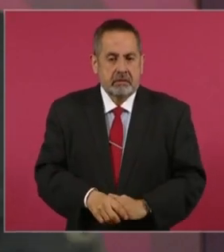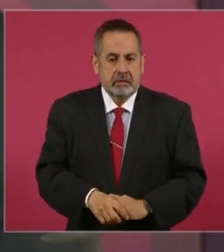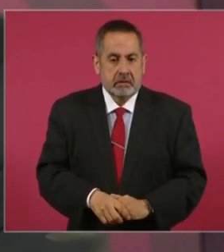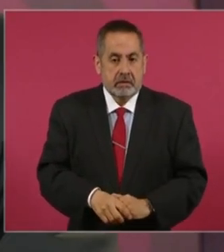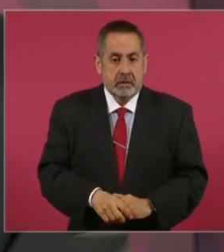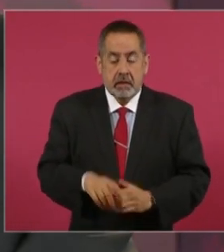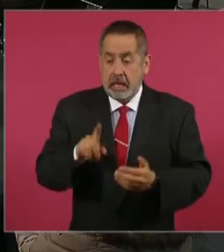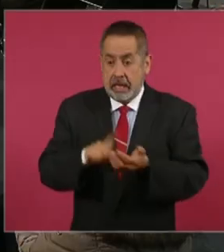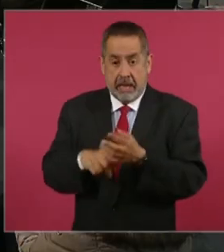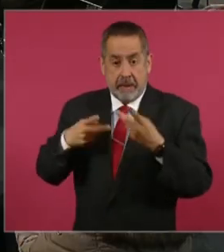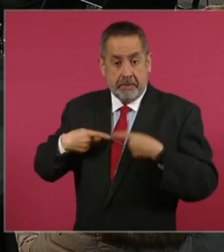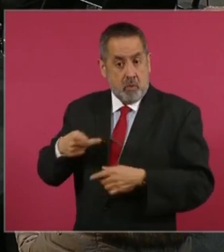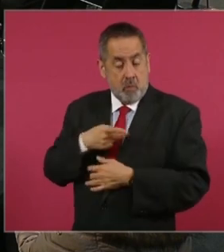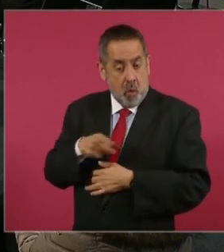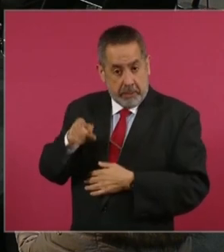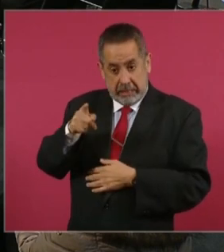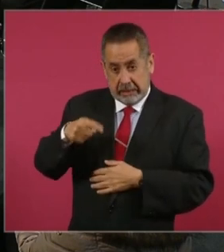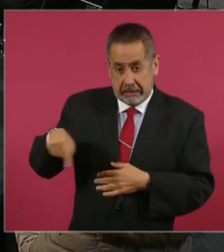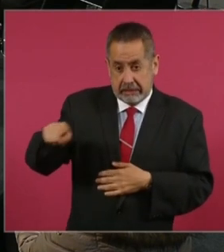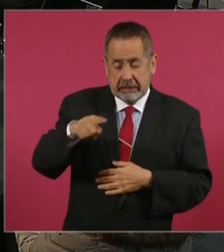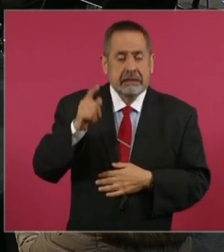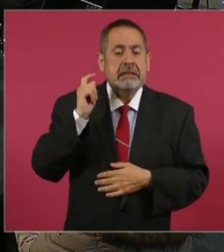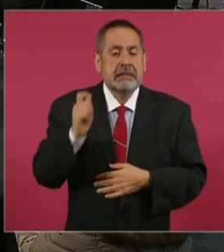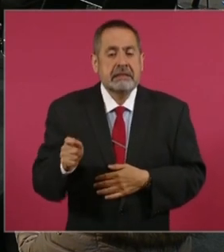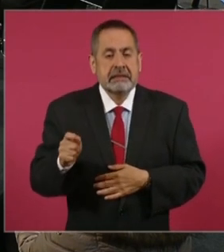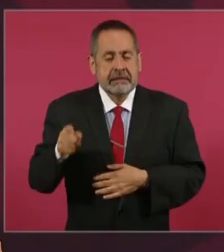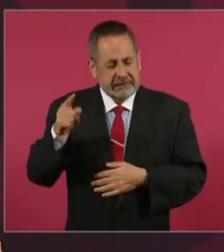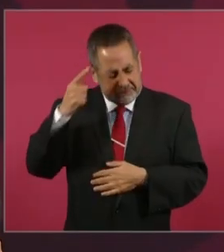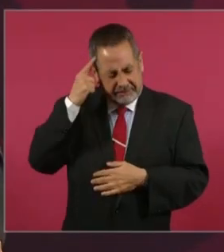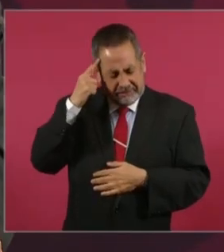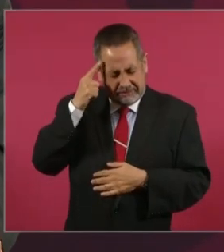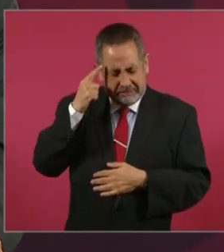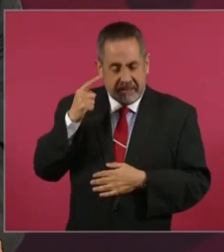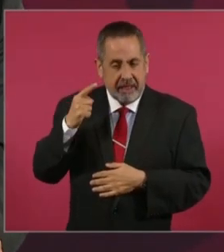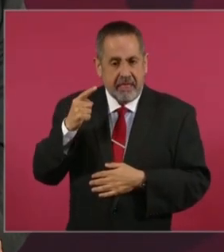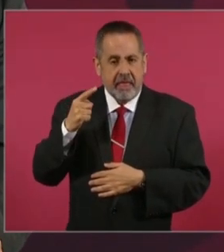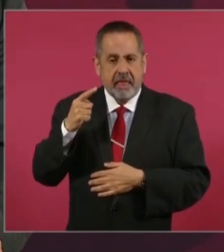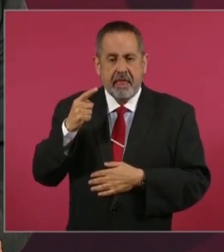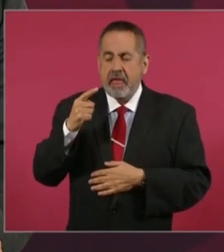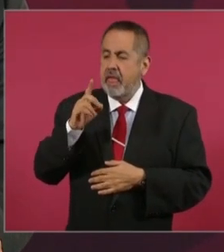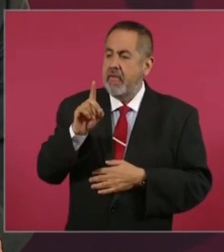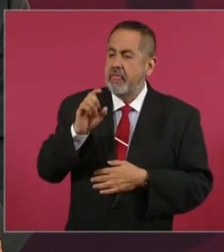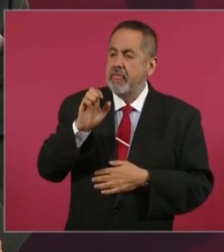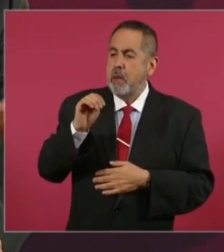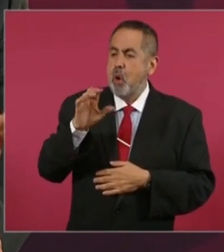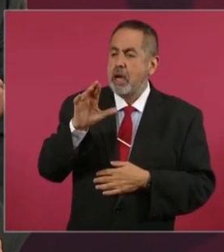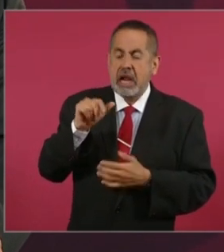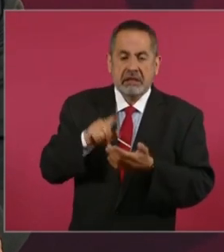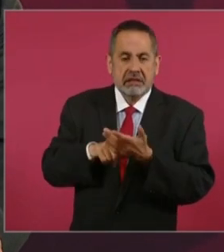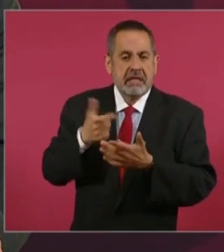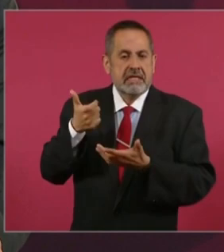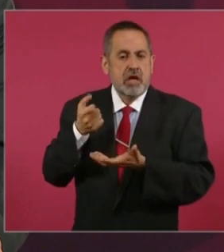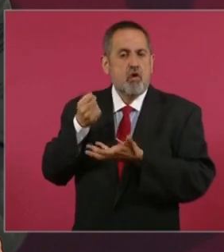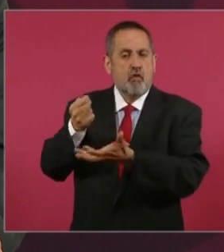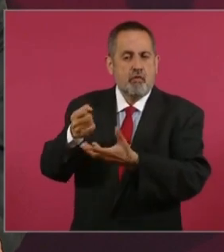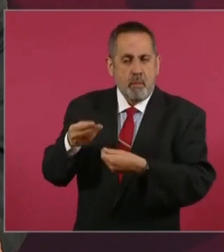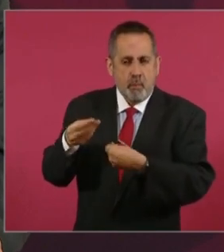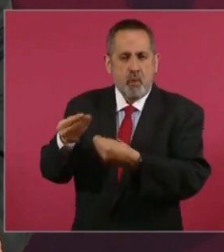porque para el pobre la democracia el que el presupuesto les llegue,